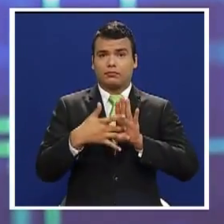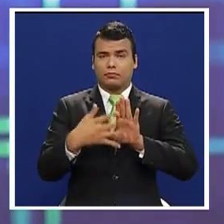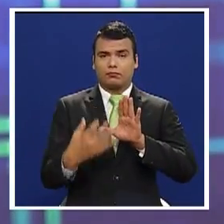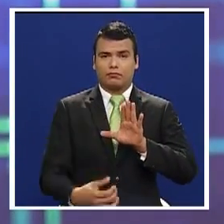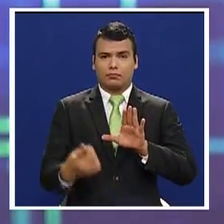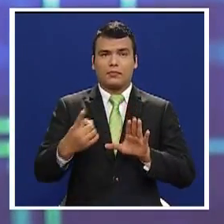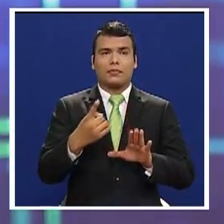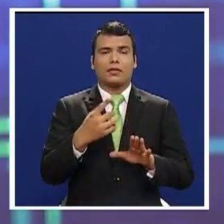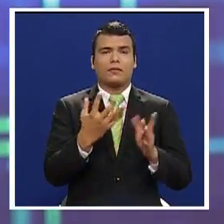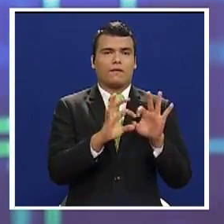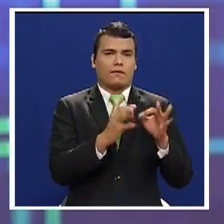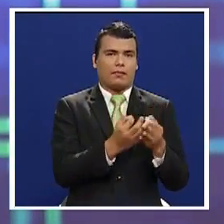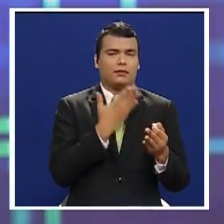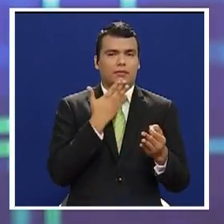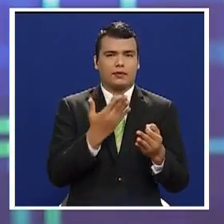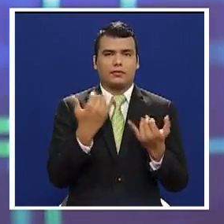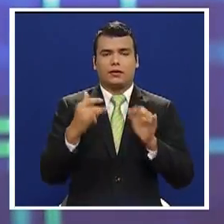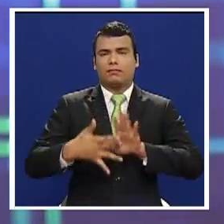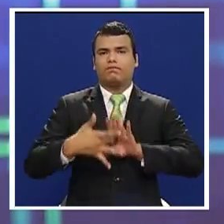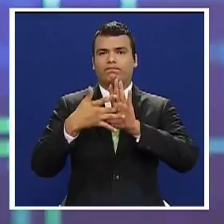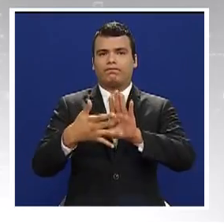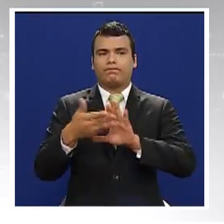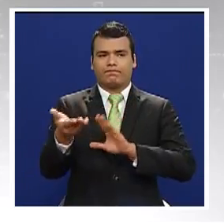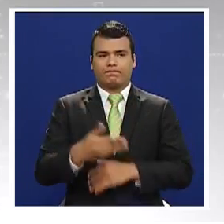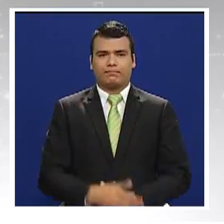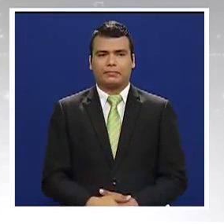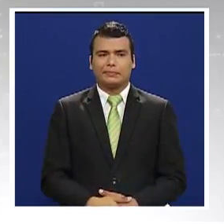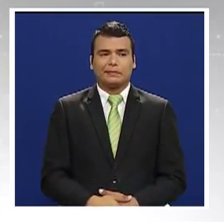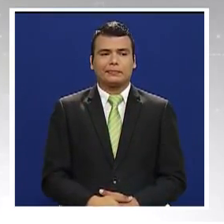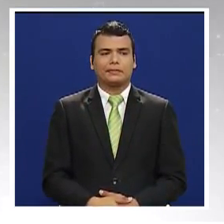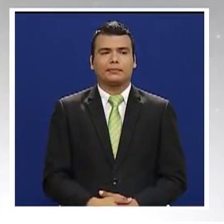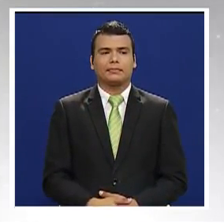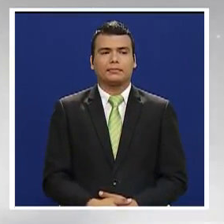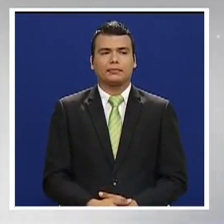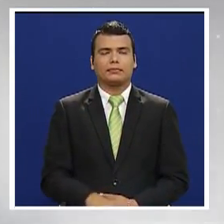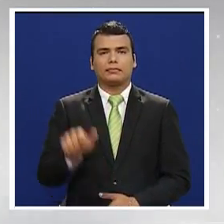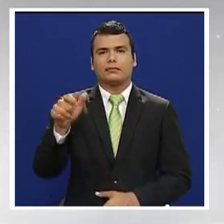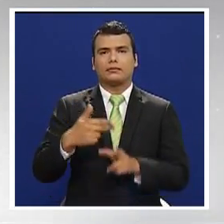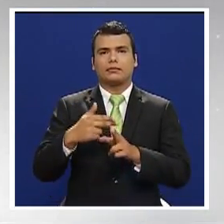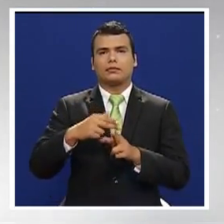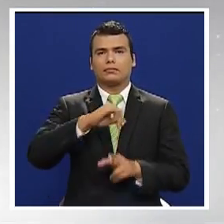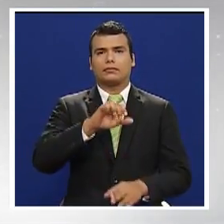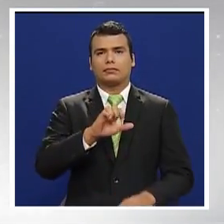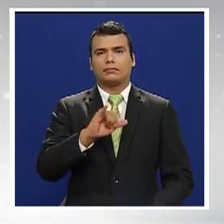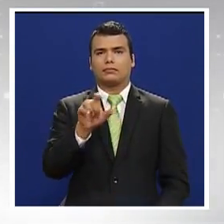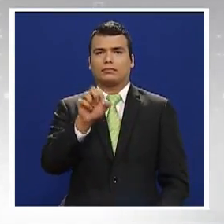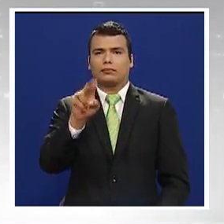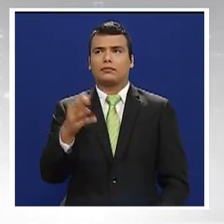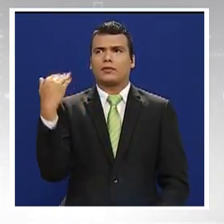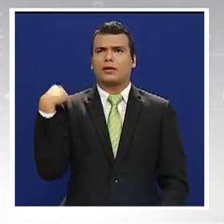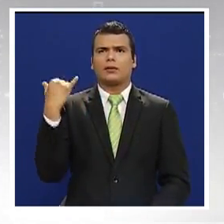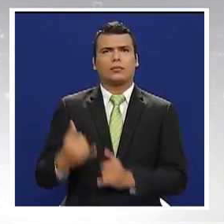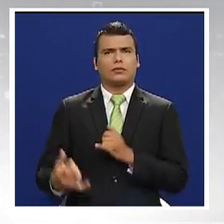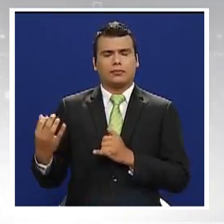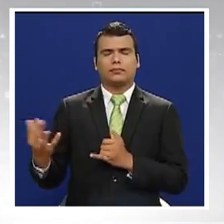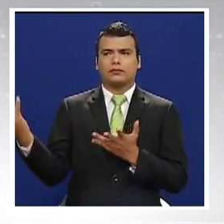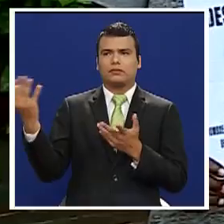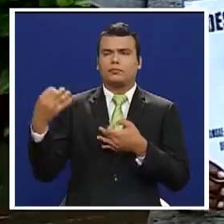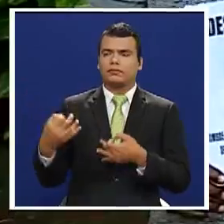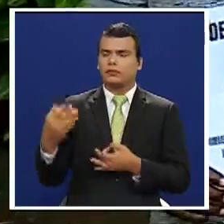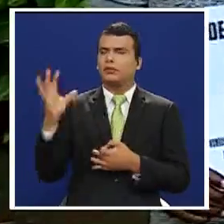Noticias. Y del Chocó venimos a Cali. Una familia registra que desde hace 14 días el estudiante de inglés Jason Andrés